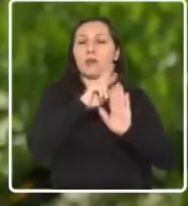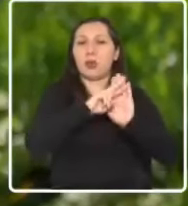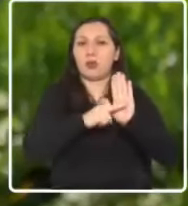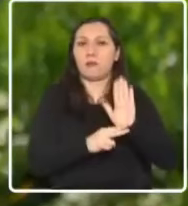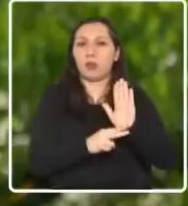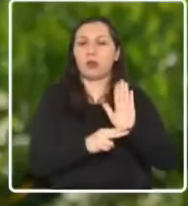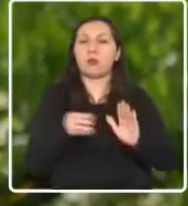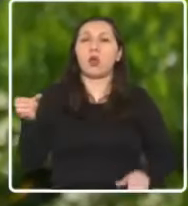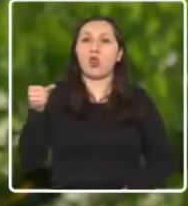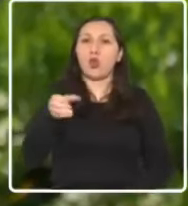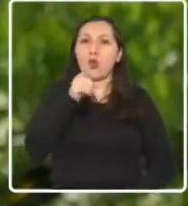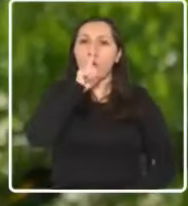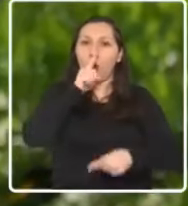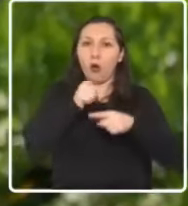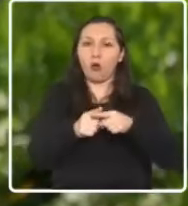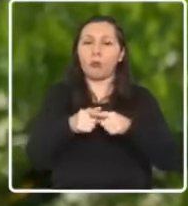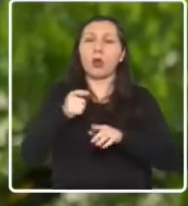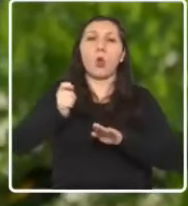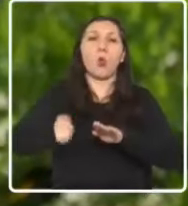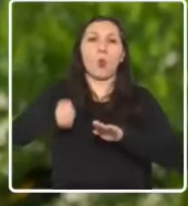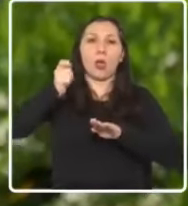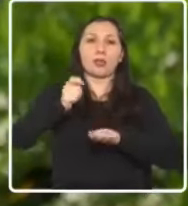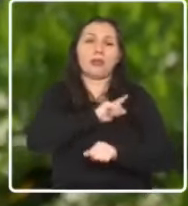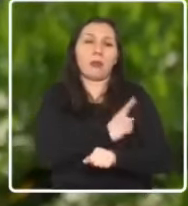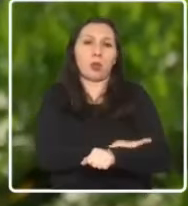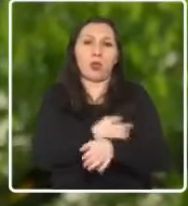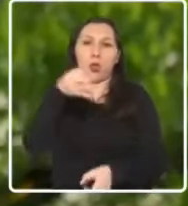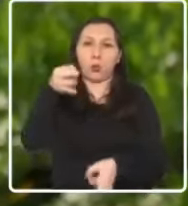una reforma al nombramiento de los jueces en el Poder Judicial.